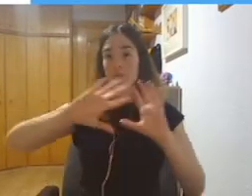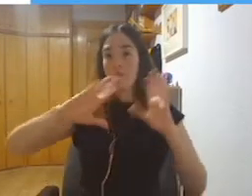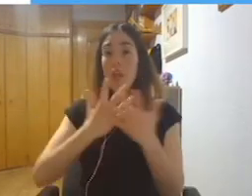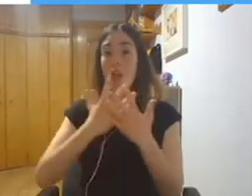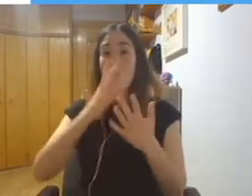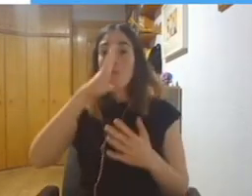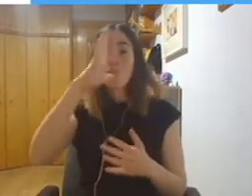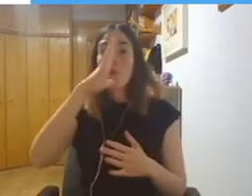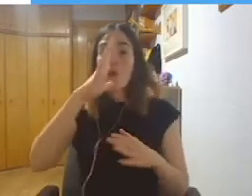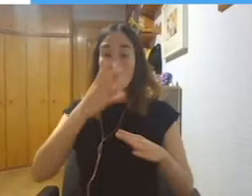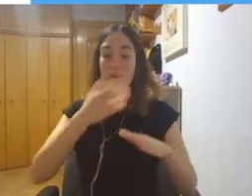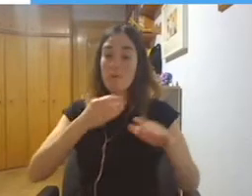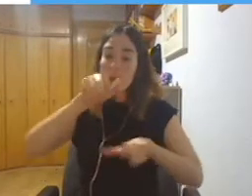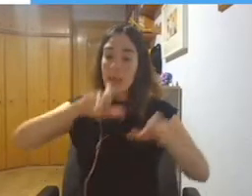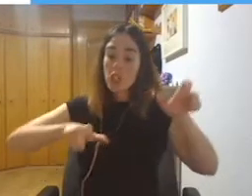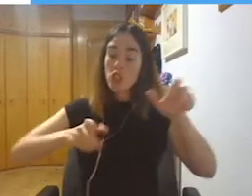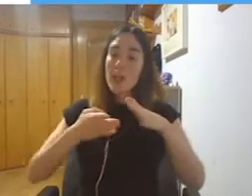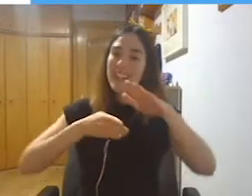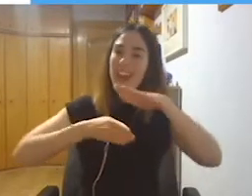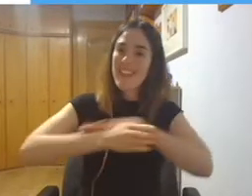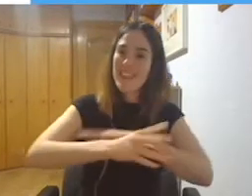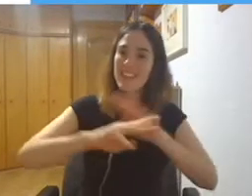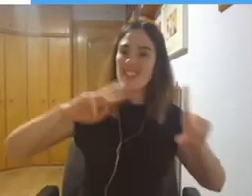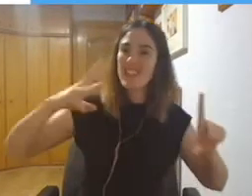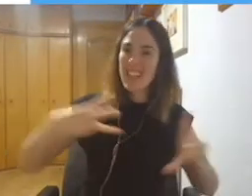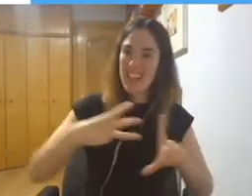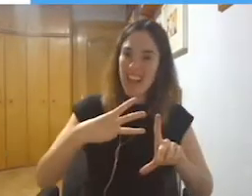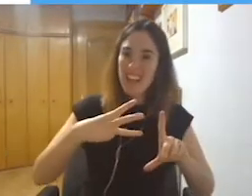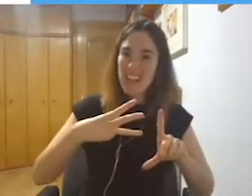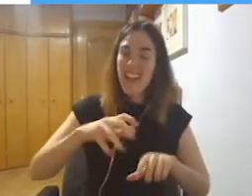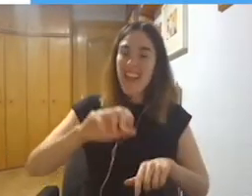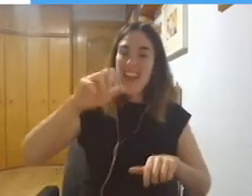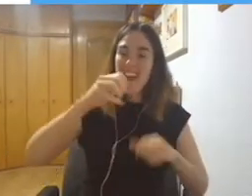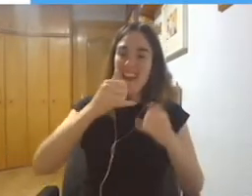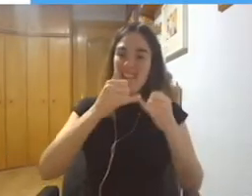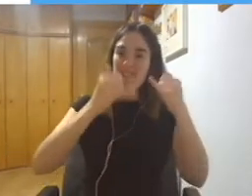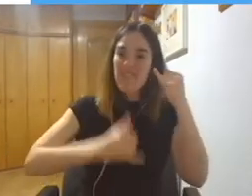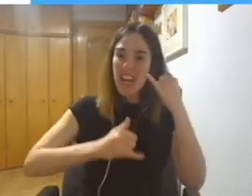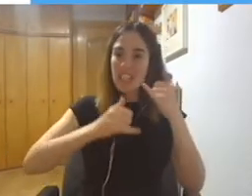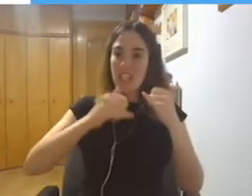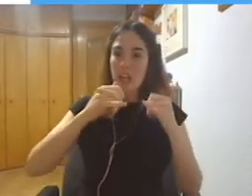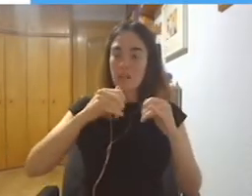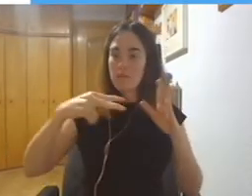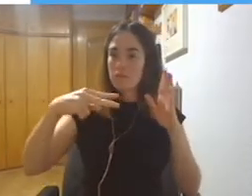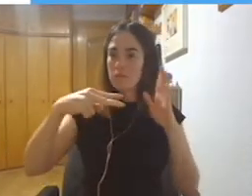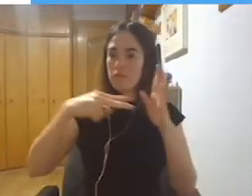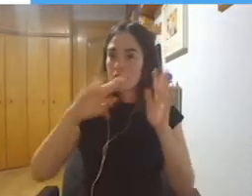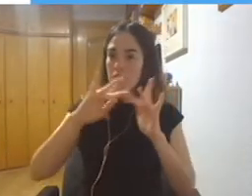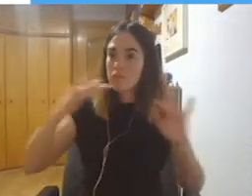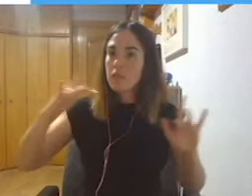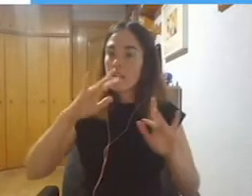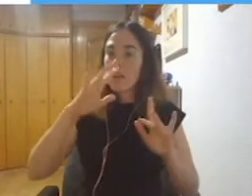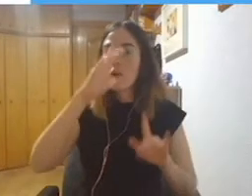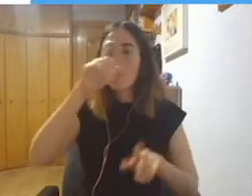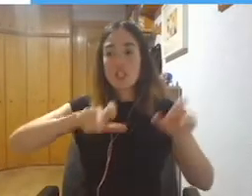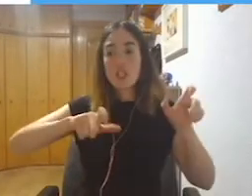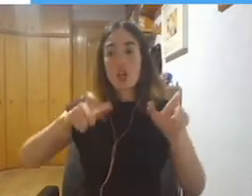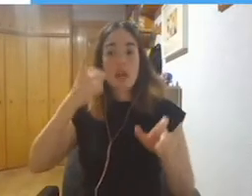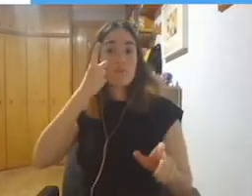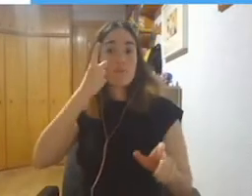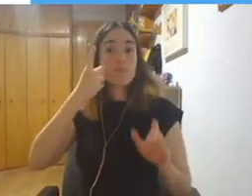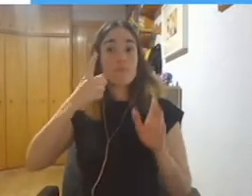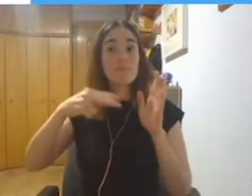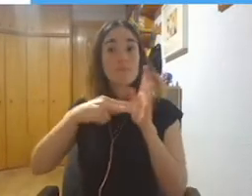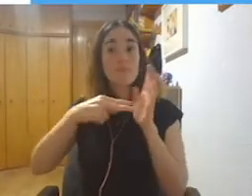decir, de cuánta gente puede acceder a Internet, de cuánta gente puede acceder a un dispositivo móvil con Internet, etcétera, lo